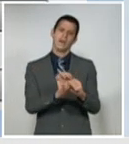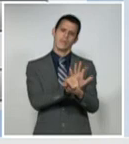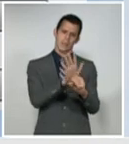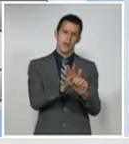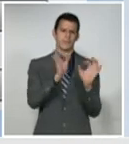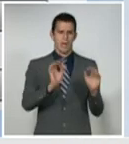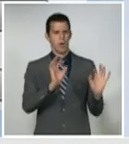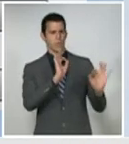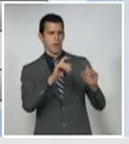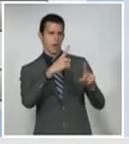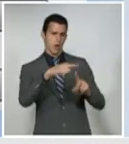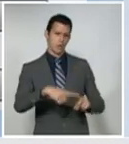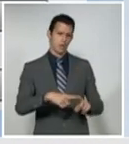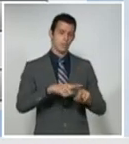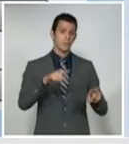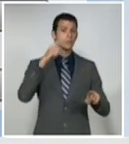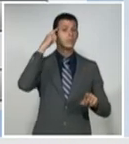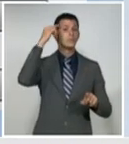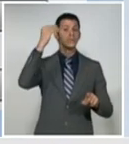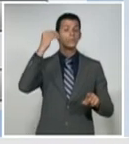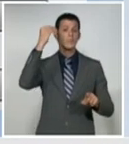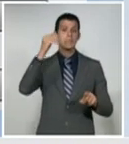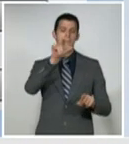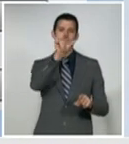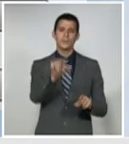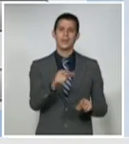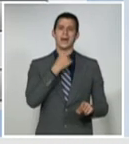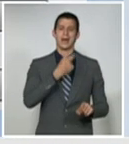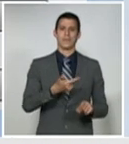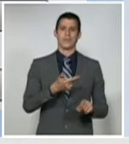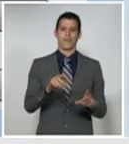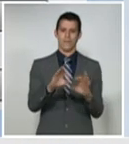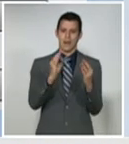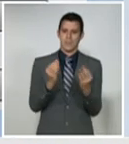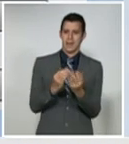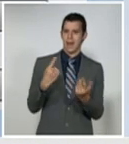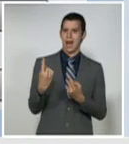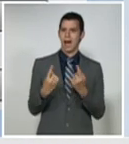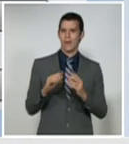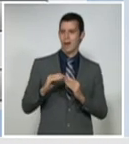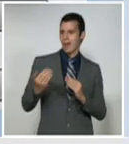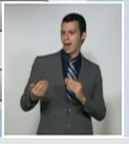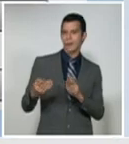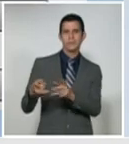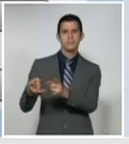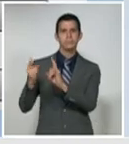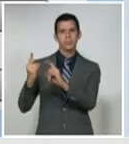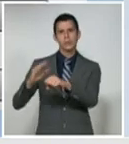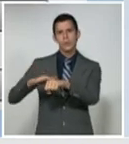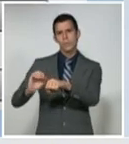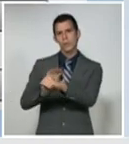sobre todo el que ha tenido la pena del fallecimiento de una amistad, de un familiar.